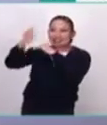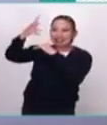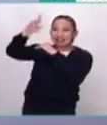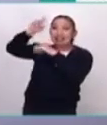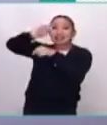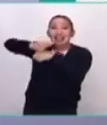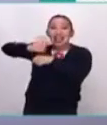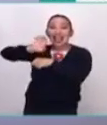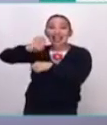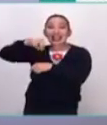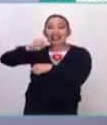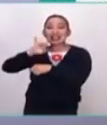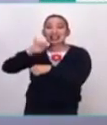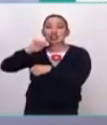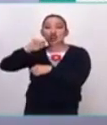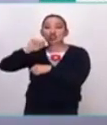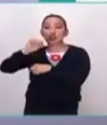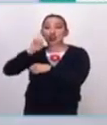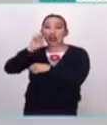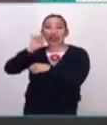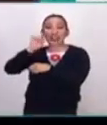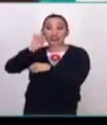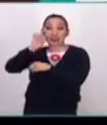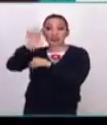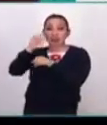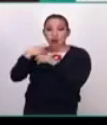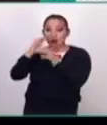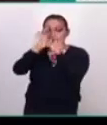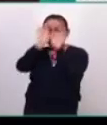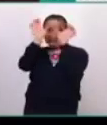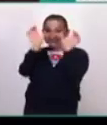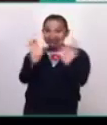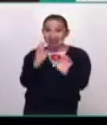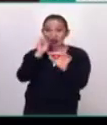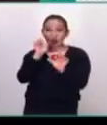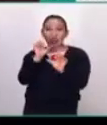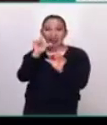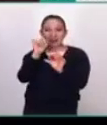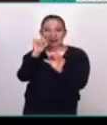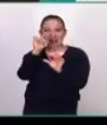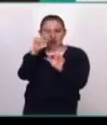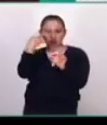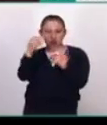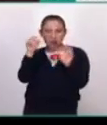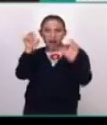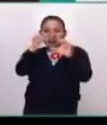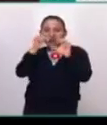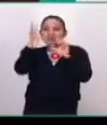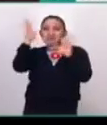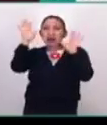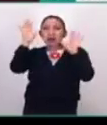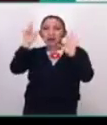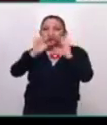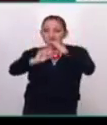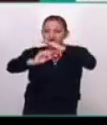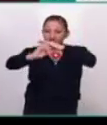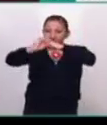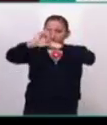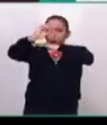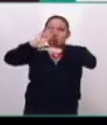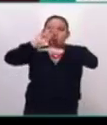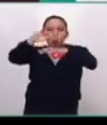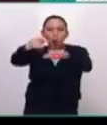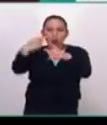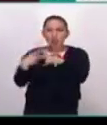es el día del equinoccio desde Altavista, cómo se da sobre el cerro El Pelón. Es una maravilla de ajuste